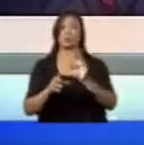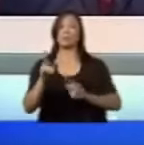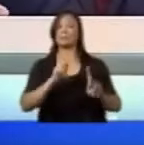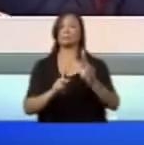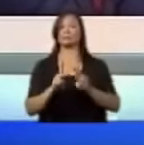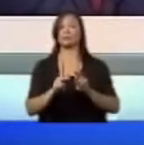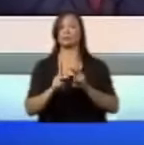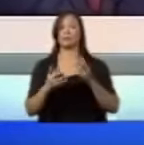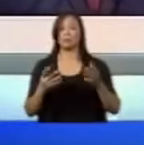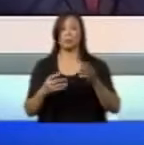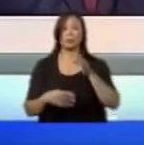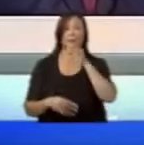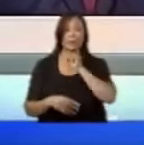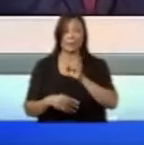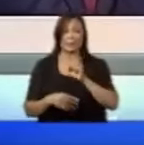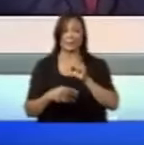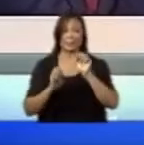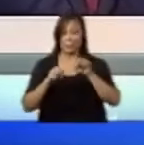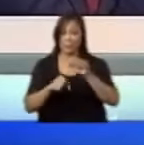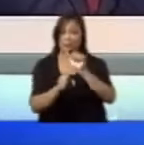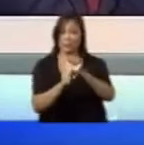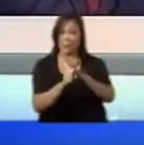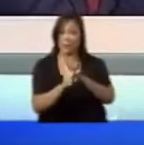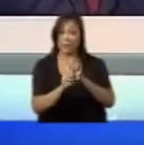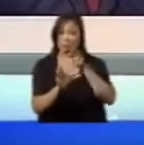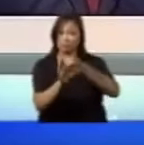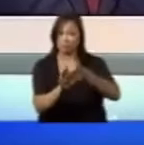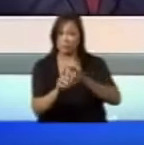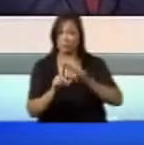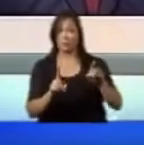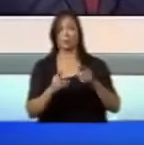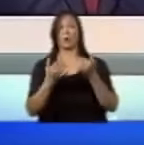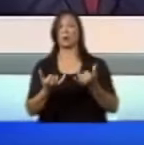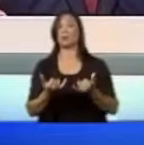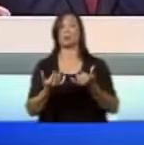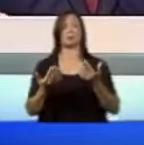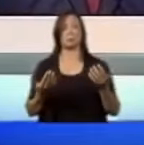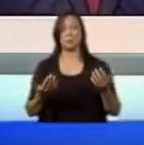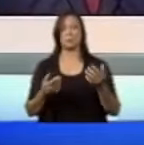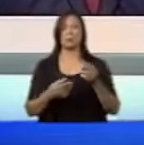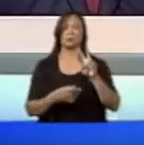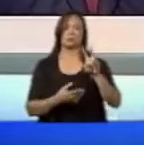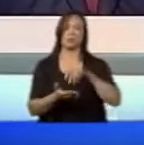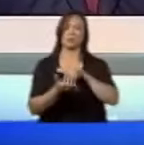de personas en edad de trabajar, pero en realidad hay en estos momentos